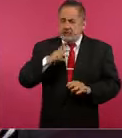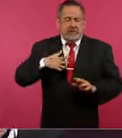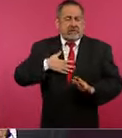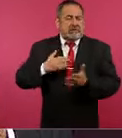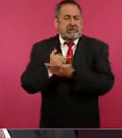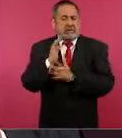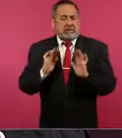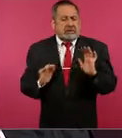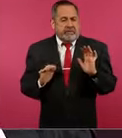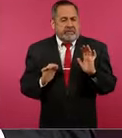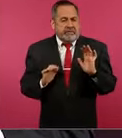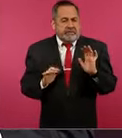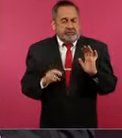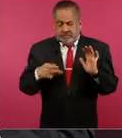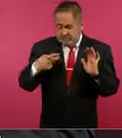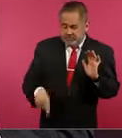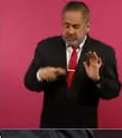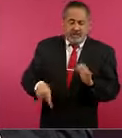se puede